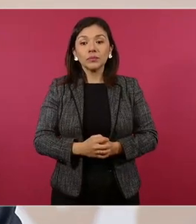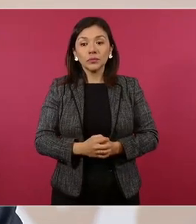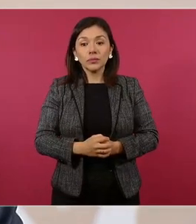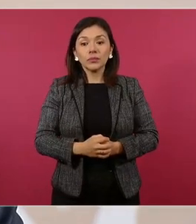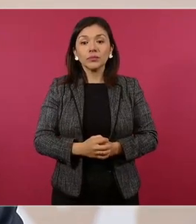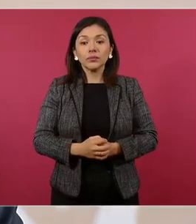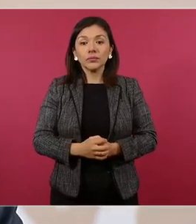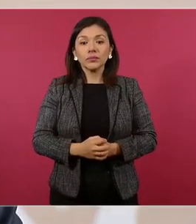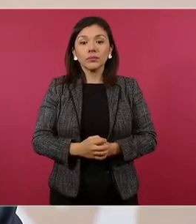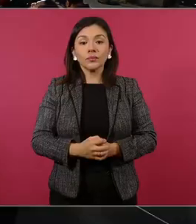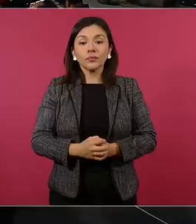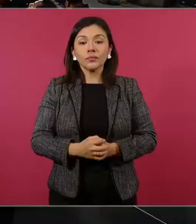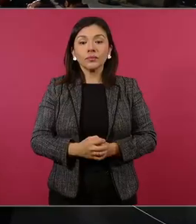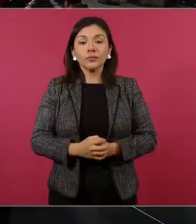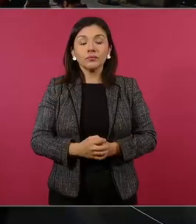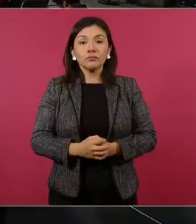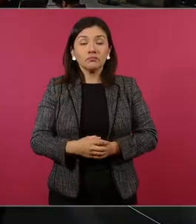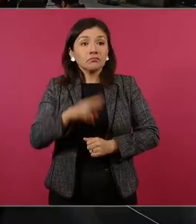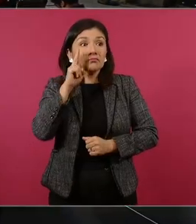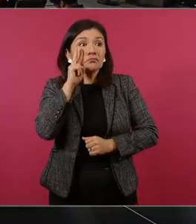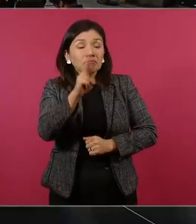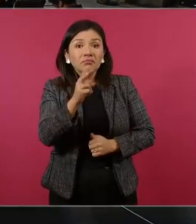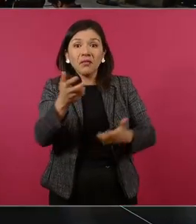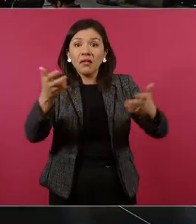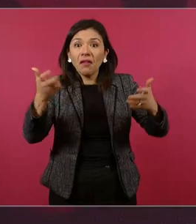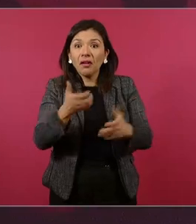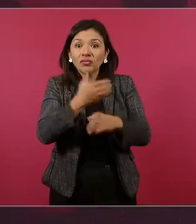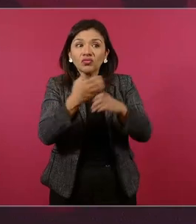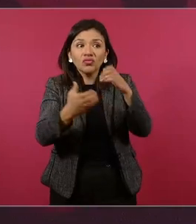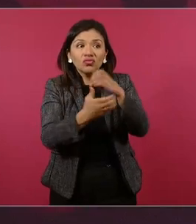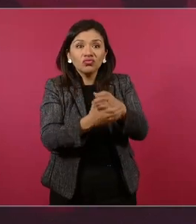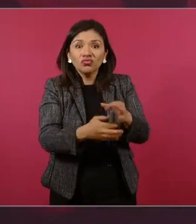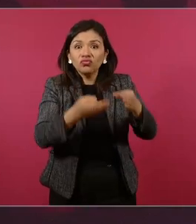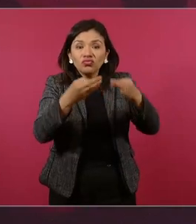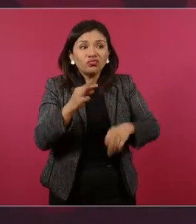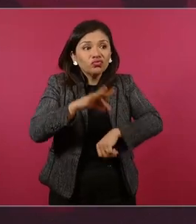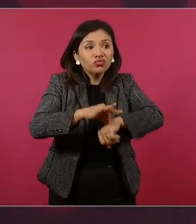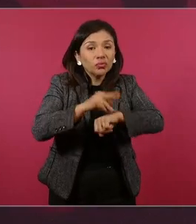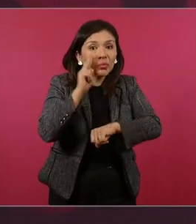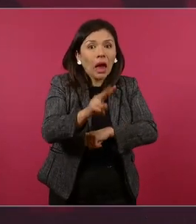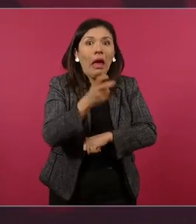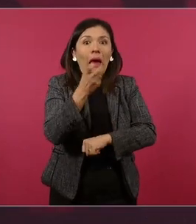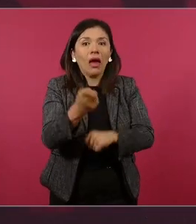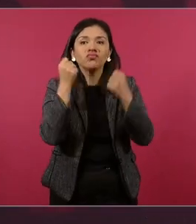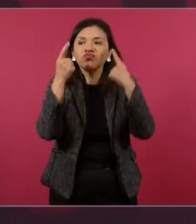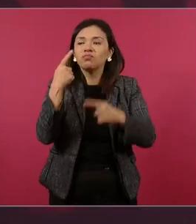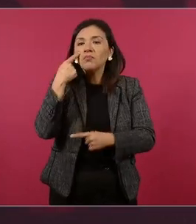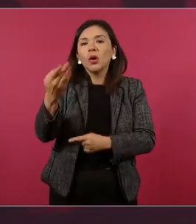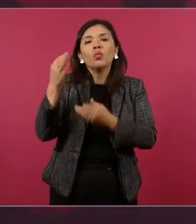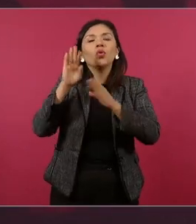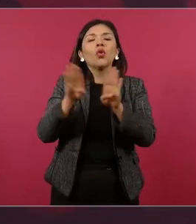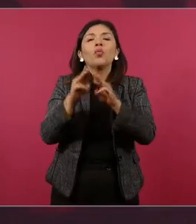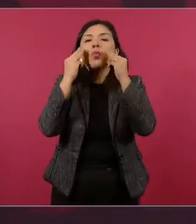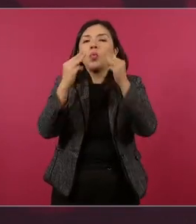y hablan los hechos lo que van a ver ahora